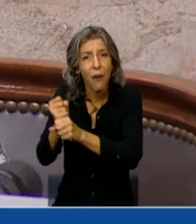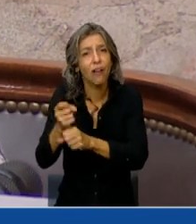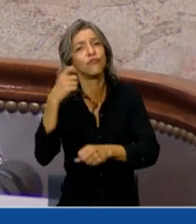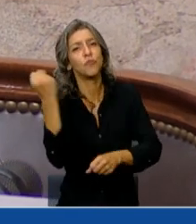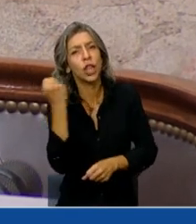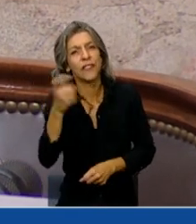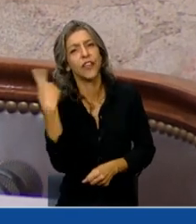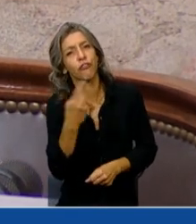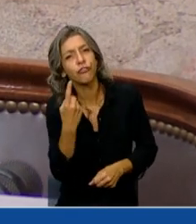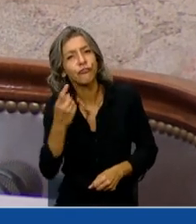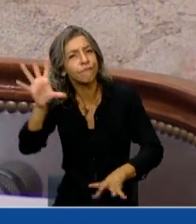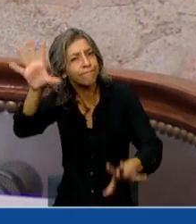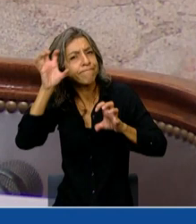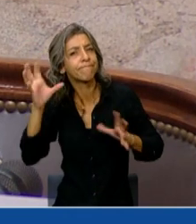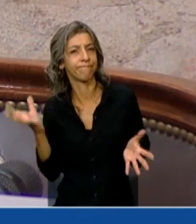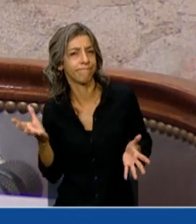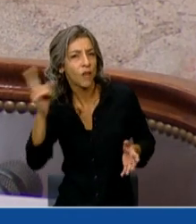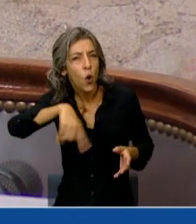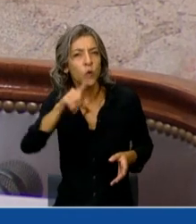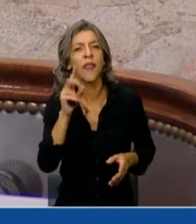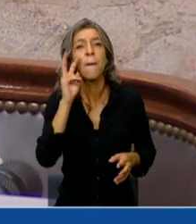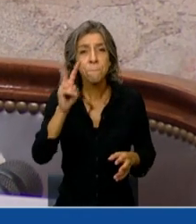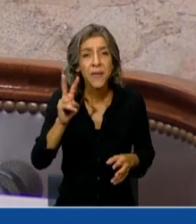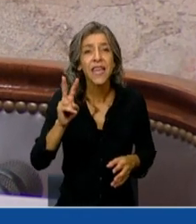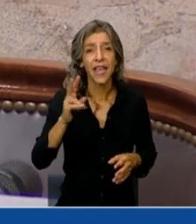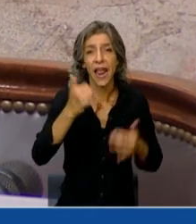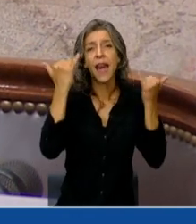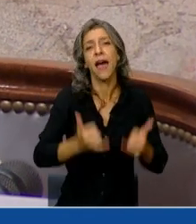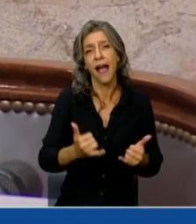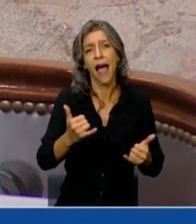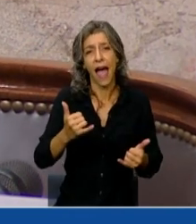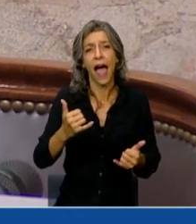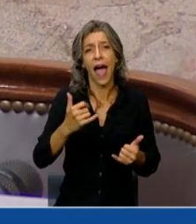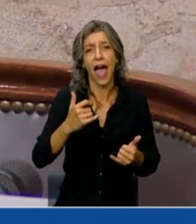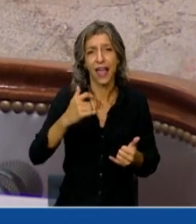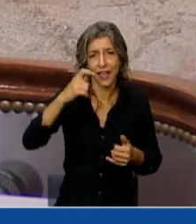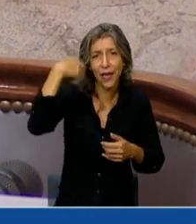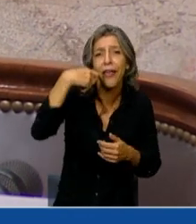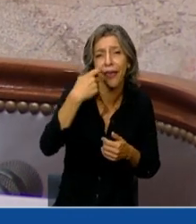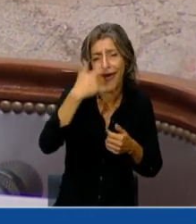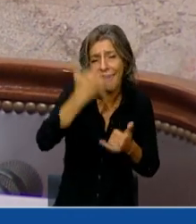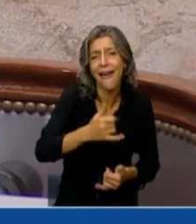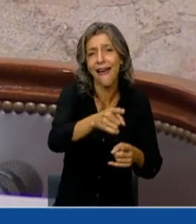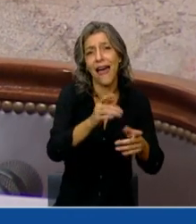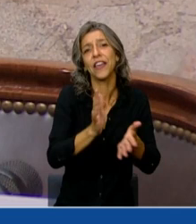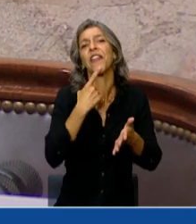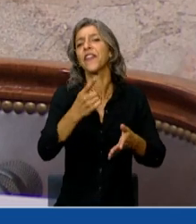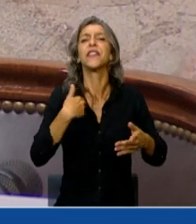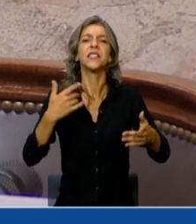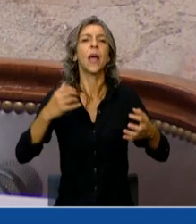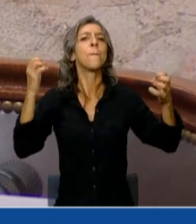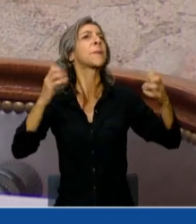lo tiene claro, mirar aquel gran documental Milagros no hay, para escuchar al gerente de producción